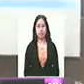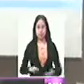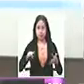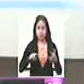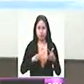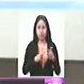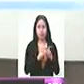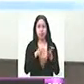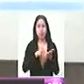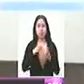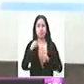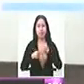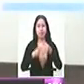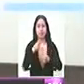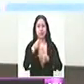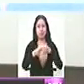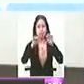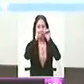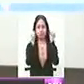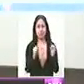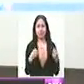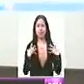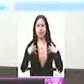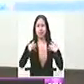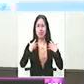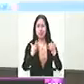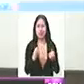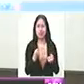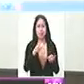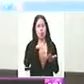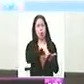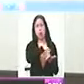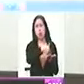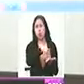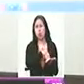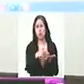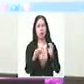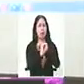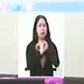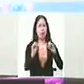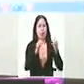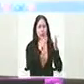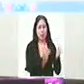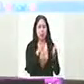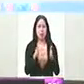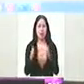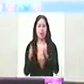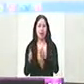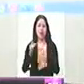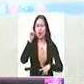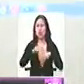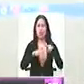con un sistema de salud que, lejos de estar preparado para una